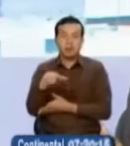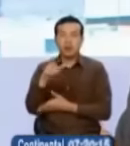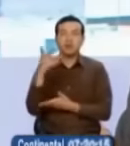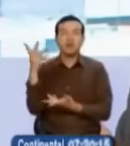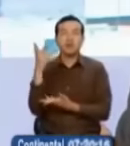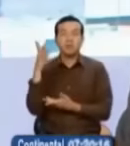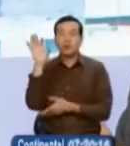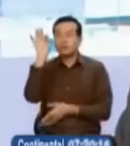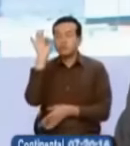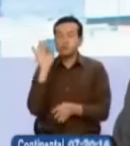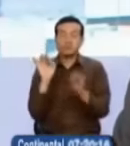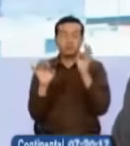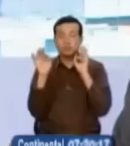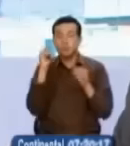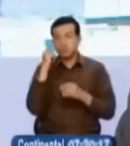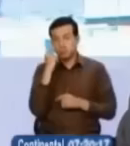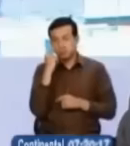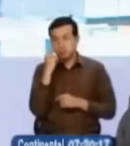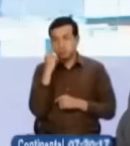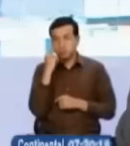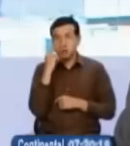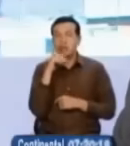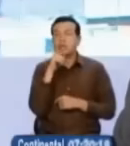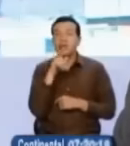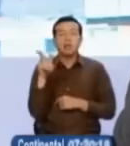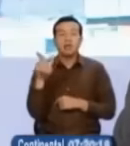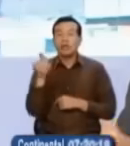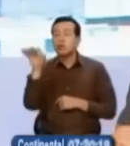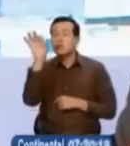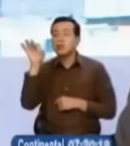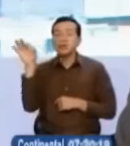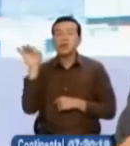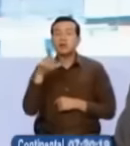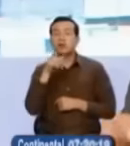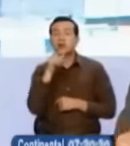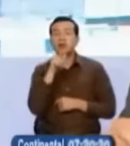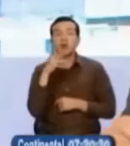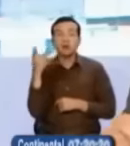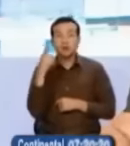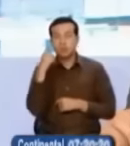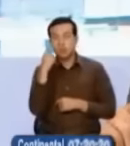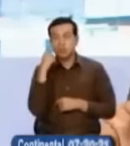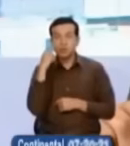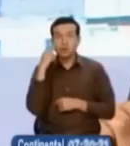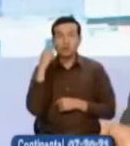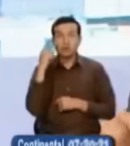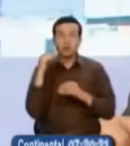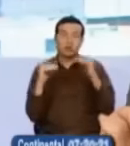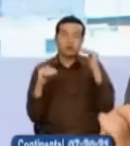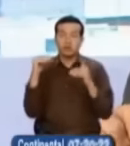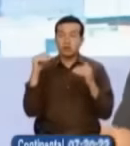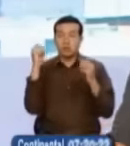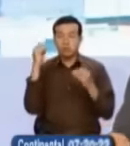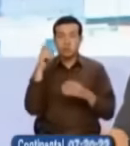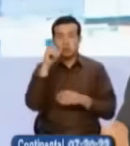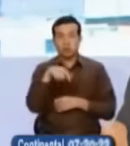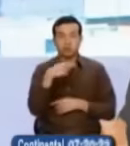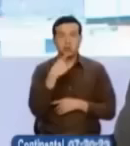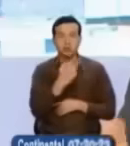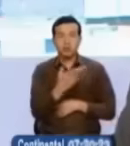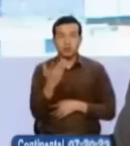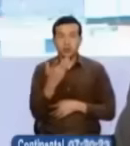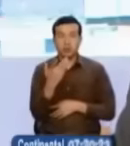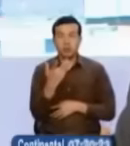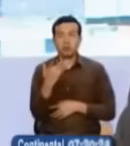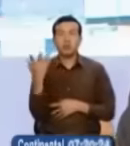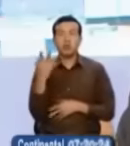la selección adversa de los sujetos de crédito. Ocasionado por la asimetría de la información, y Stiglitz señala que esta